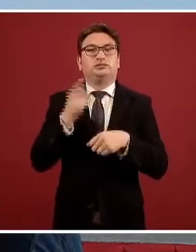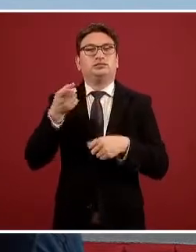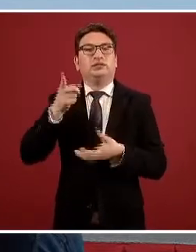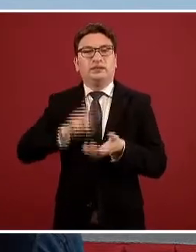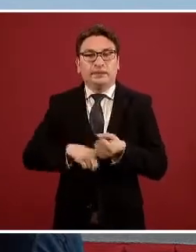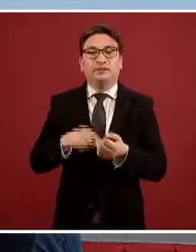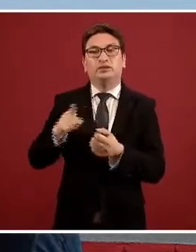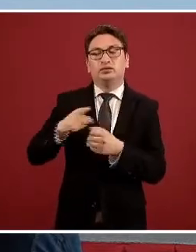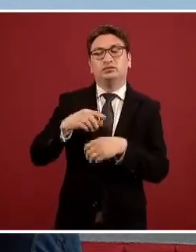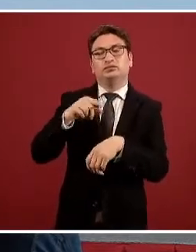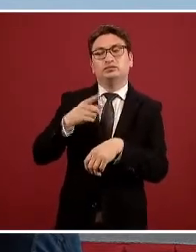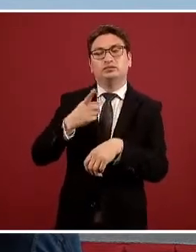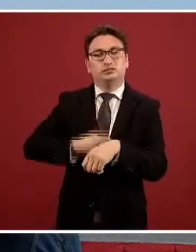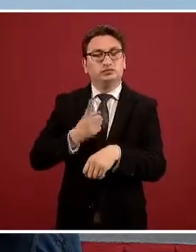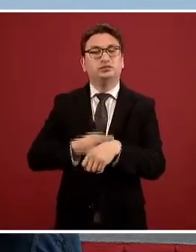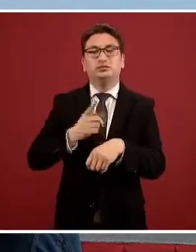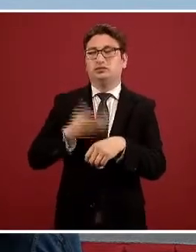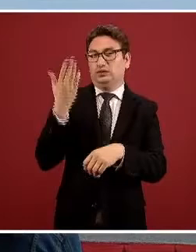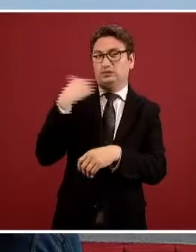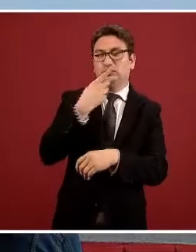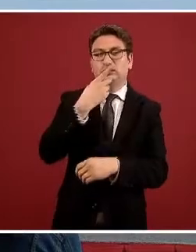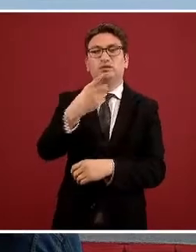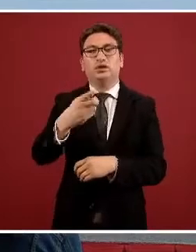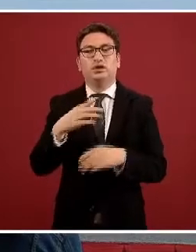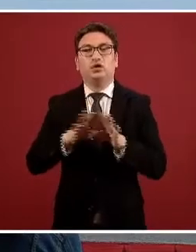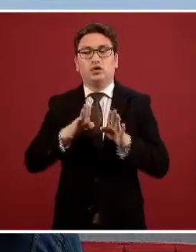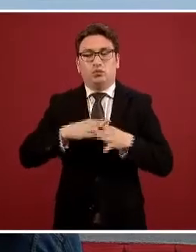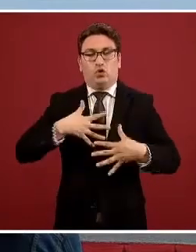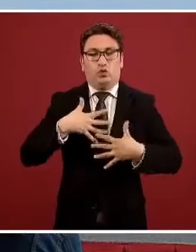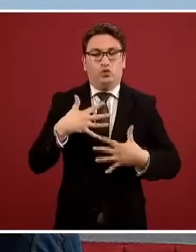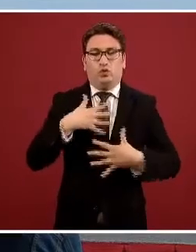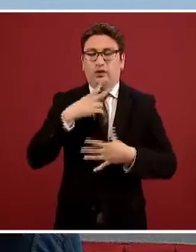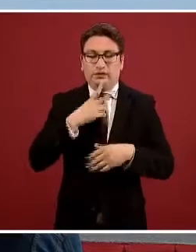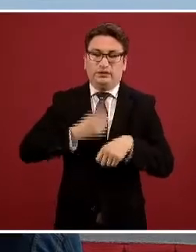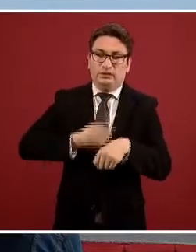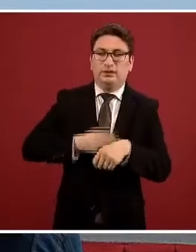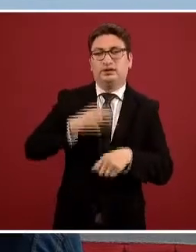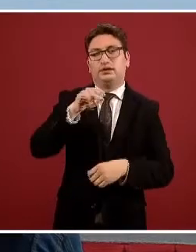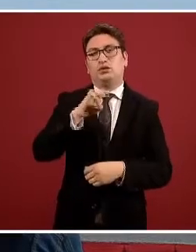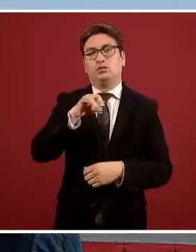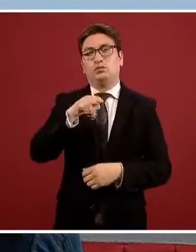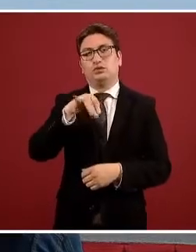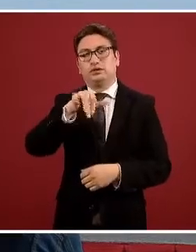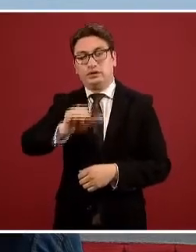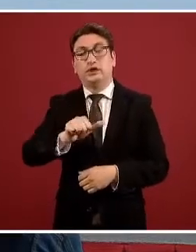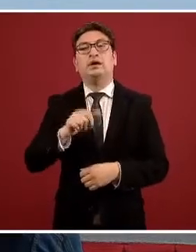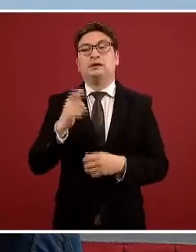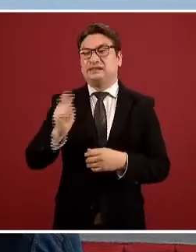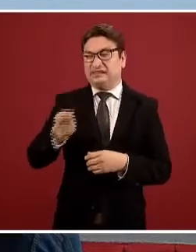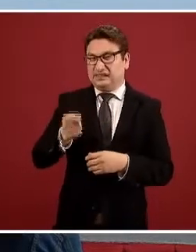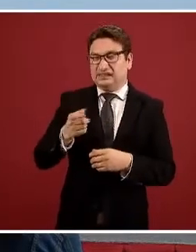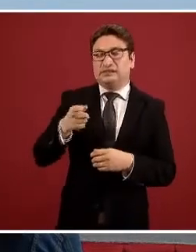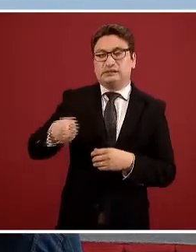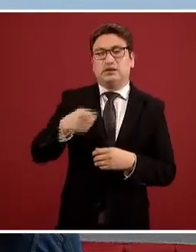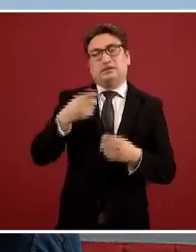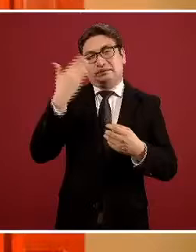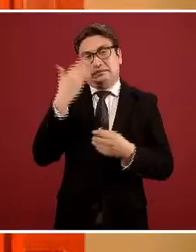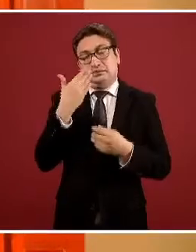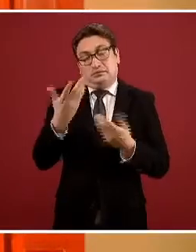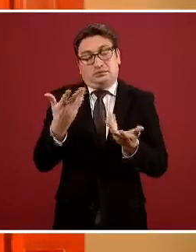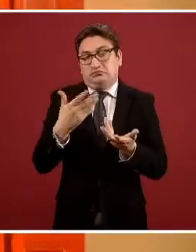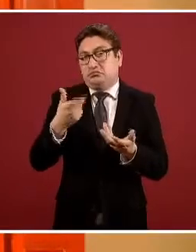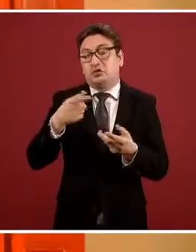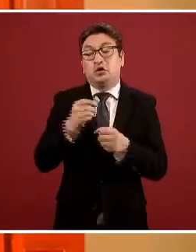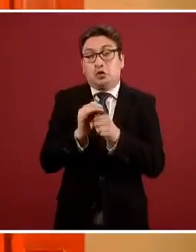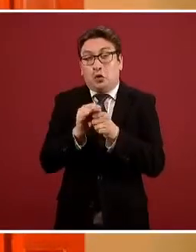síndrome clínico que ayer comentábamos, que es la neumonía. La neumonía es la característica fundamental